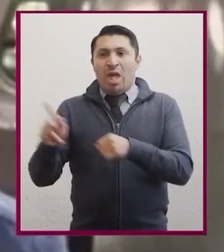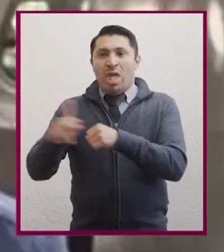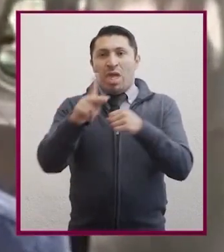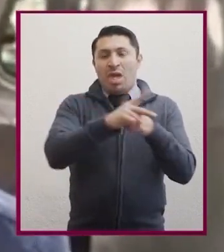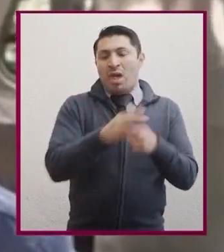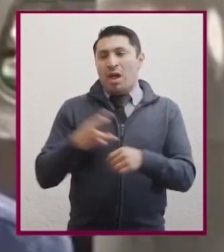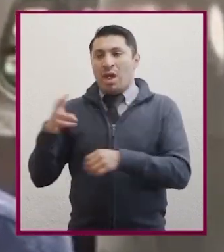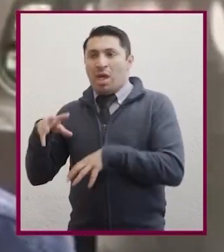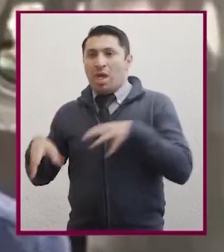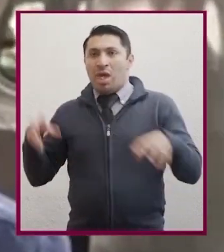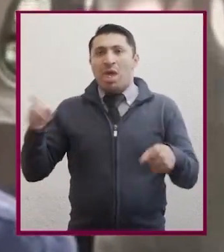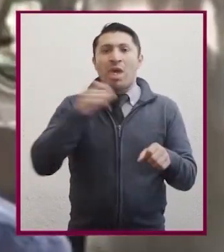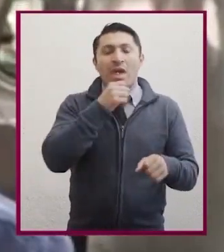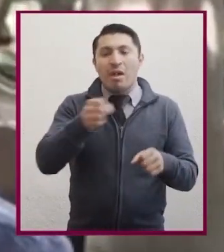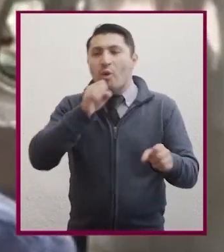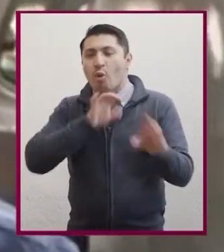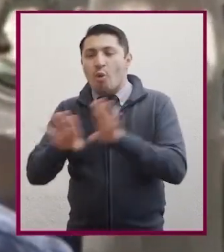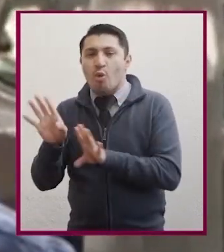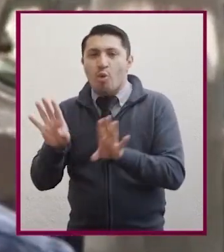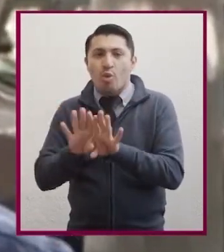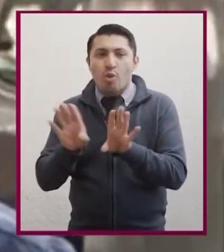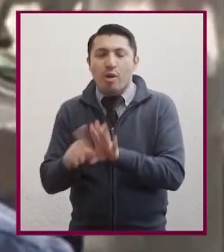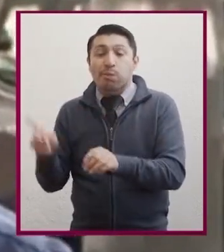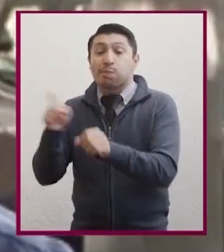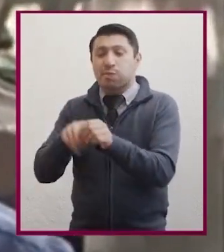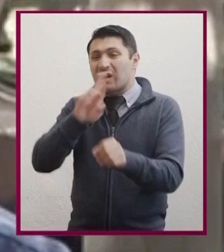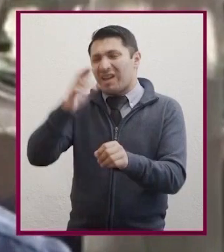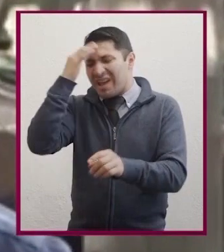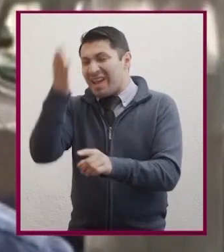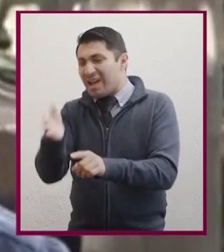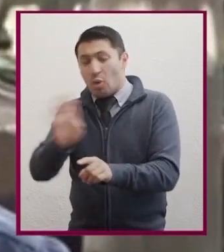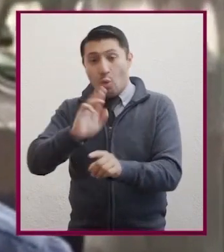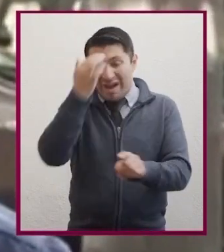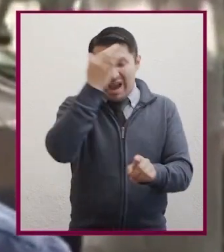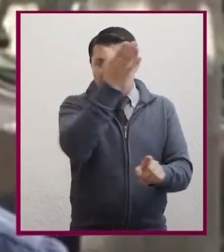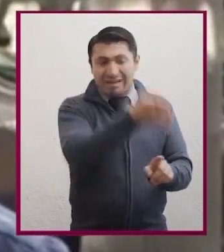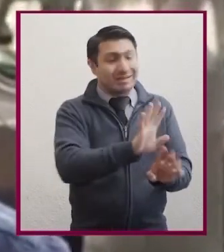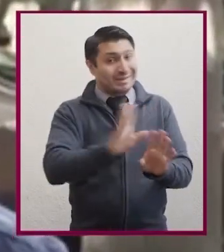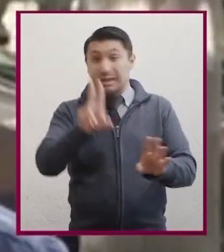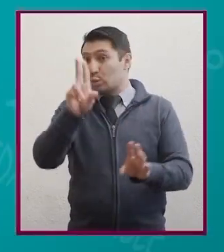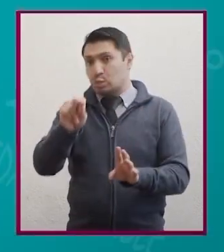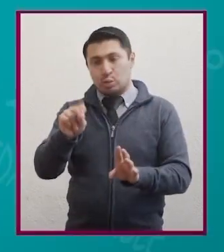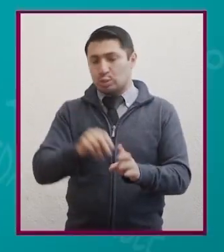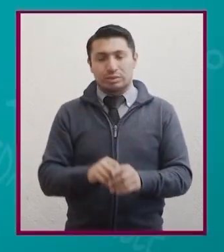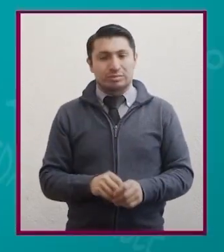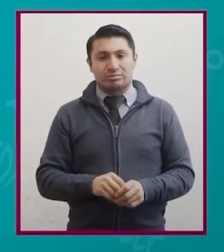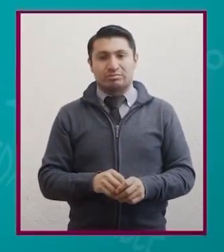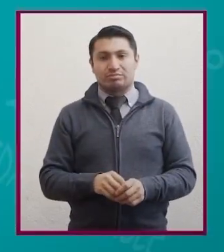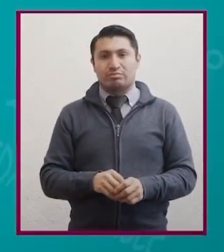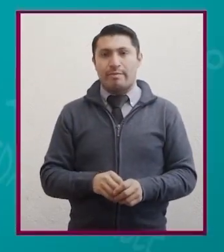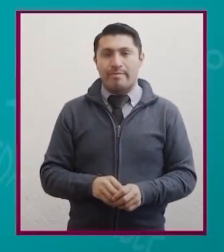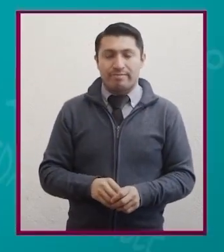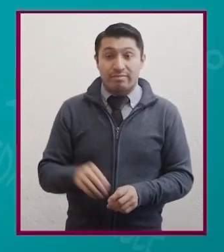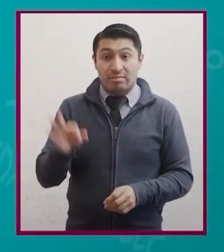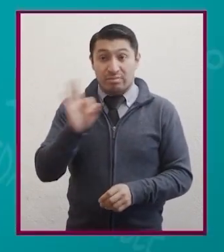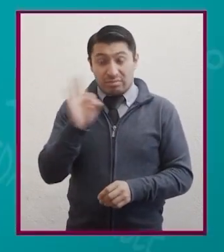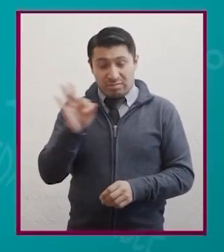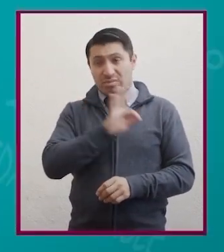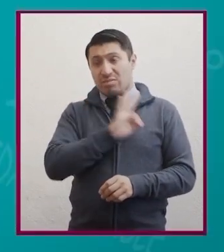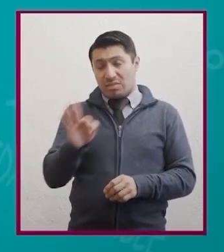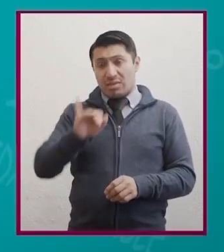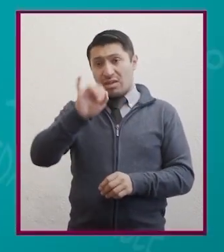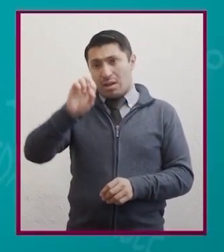países terceros que lleguen y le den el reconocimiento a una de las partes, nada más. ¿Es posible que el Estado de